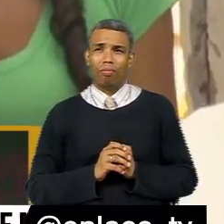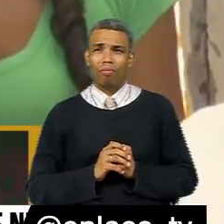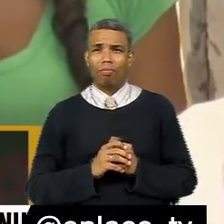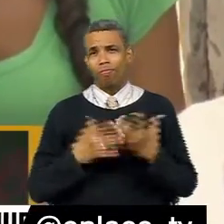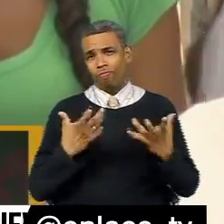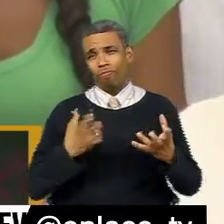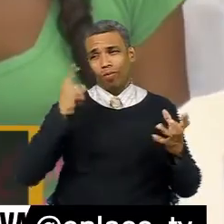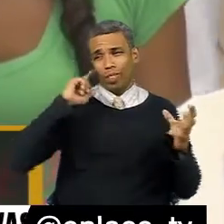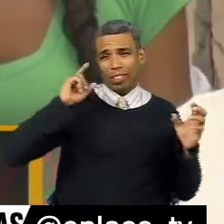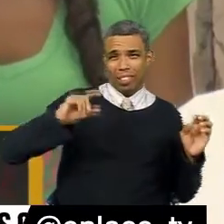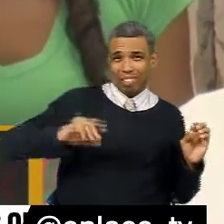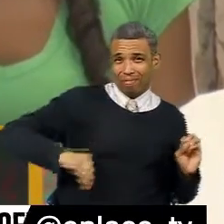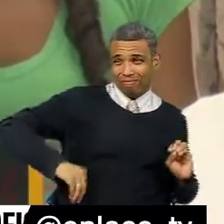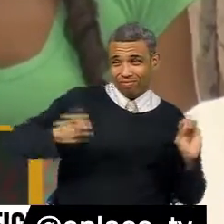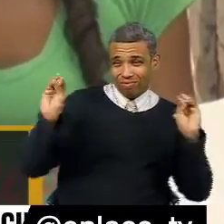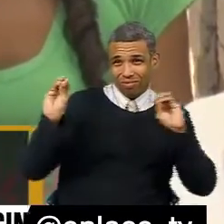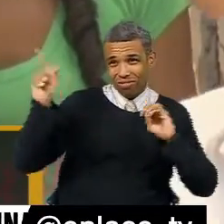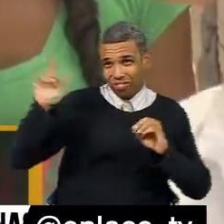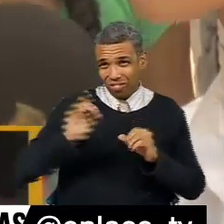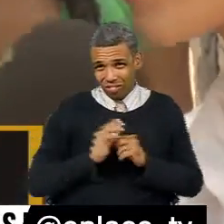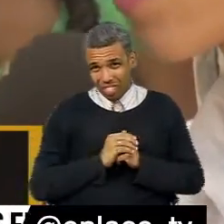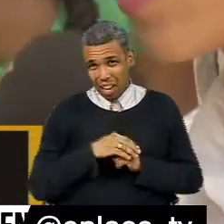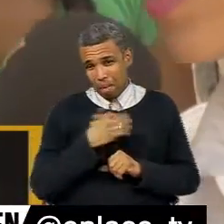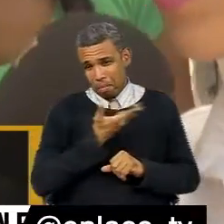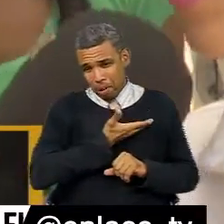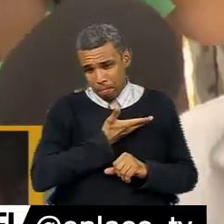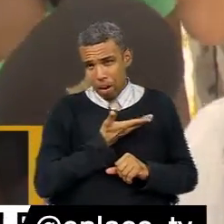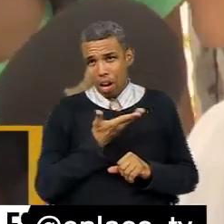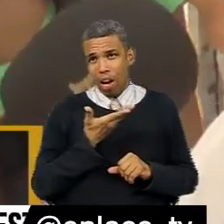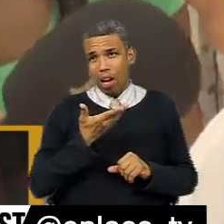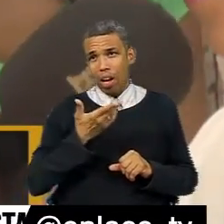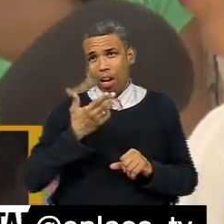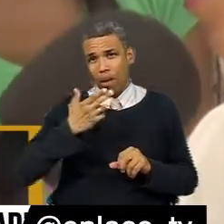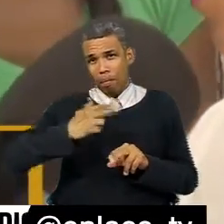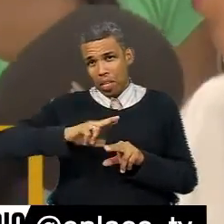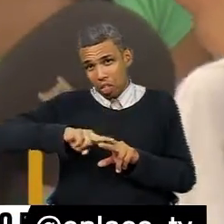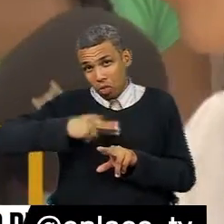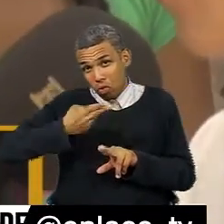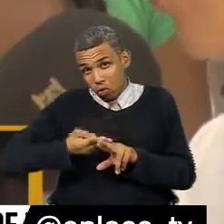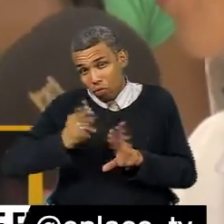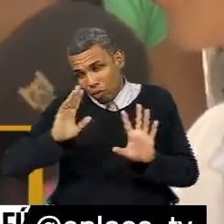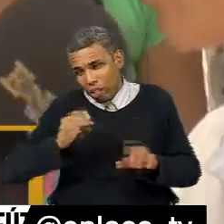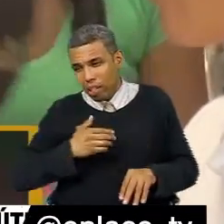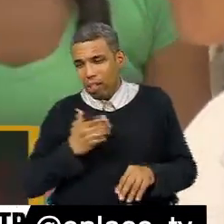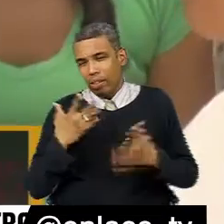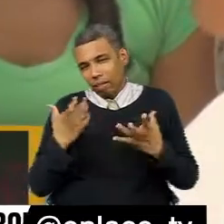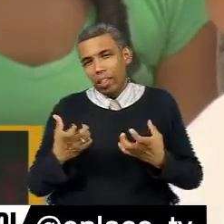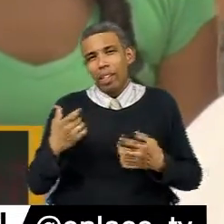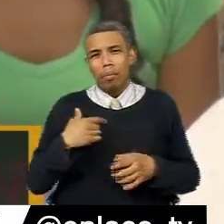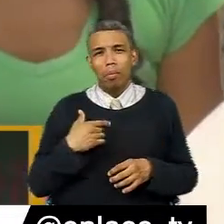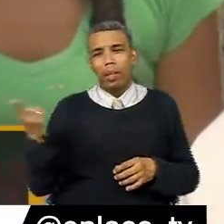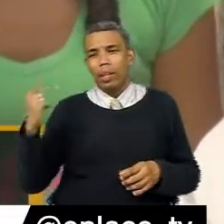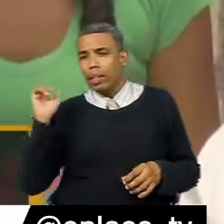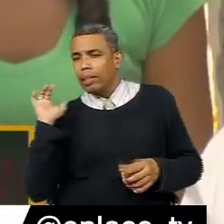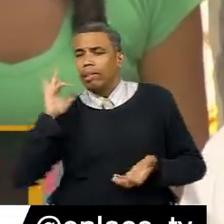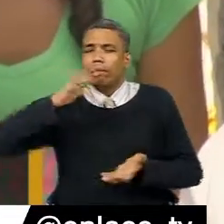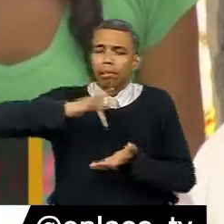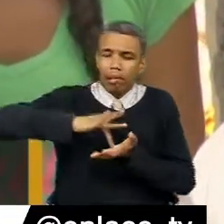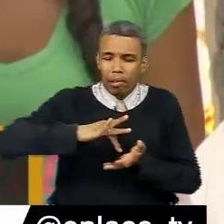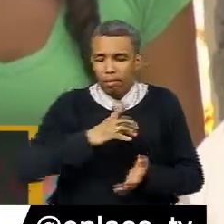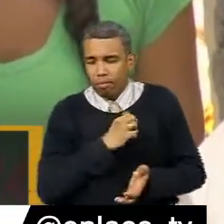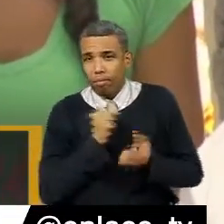última vez a mi hermana, a mi sobrina y a mi mamá. Posteriormente, ¿cuándo van a hacer las honras fúnebres y pues este último adiós para ellas dos? Mañana a las 10:30